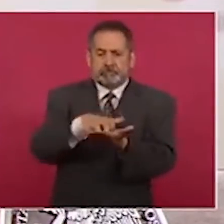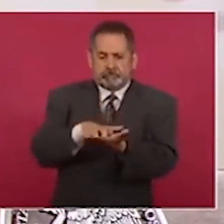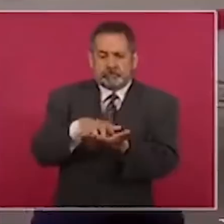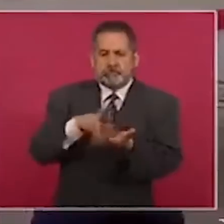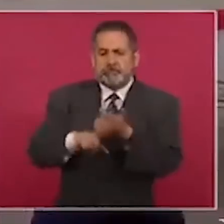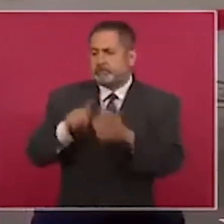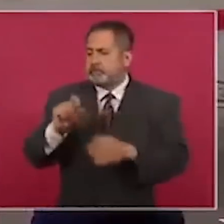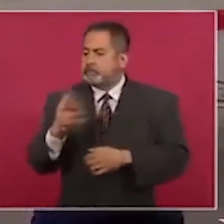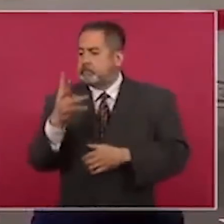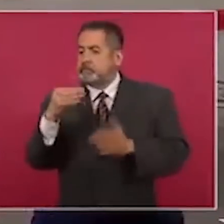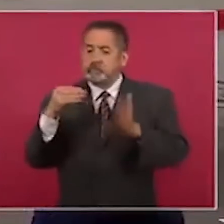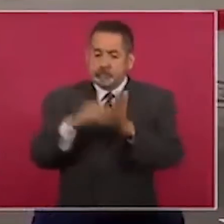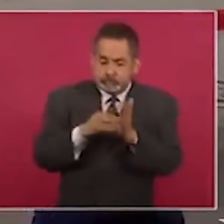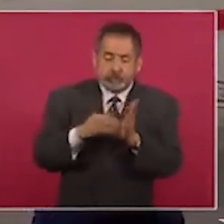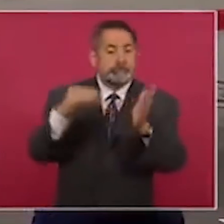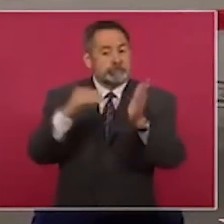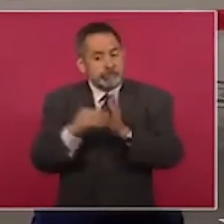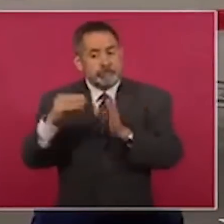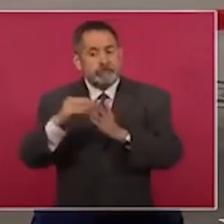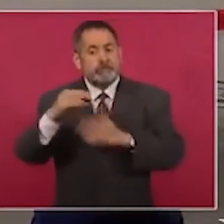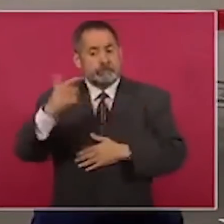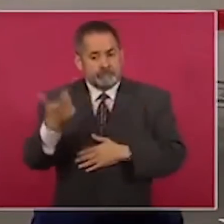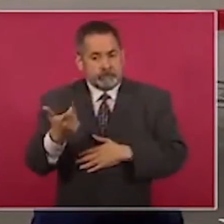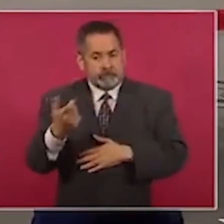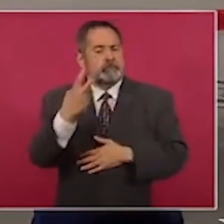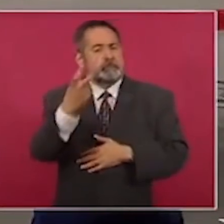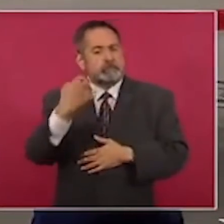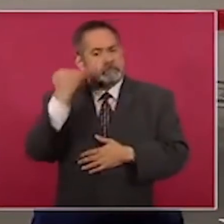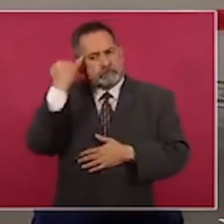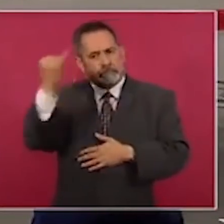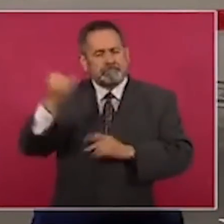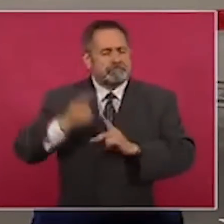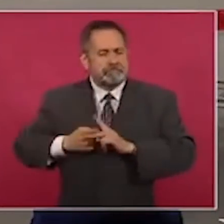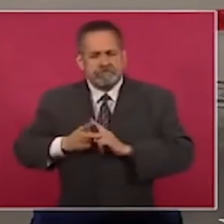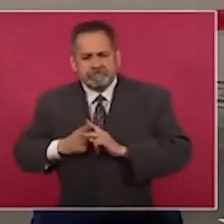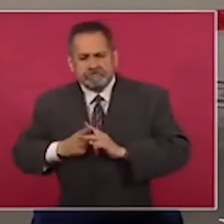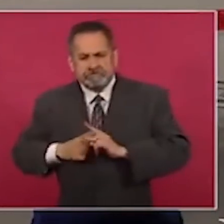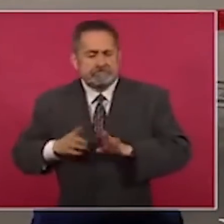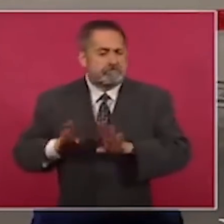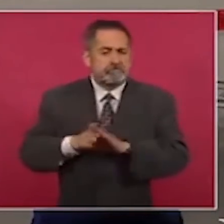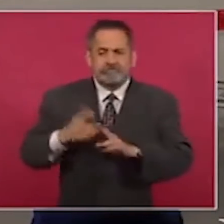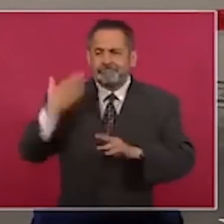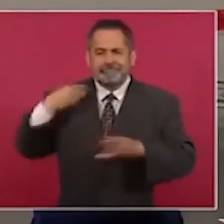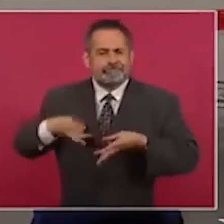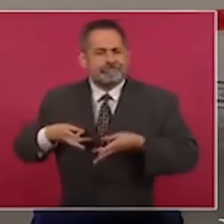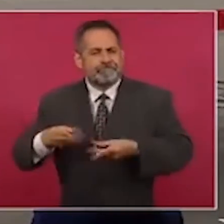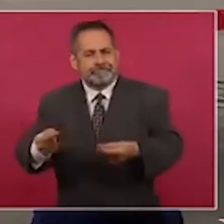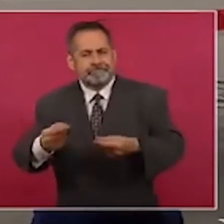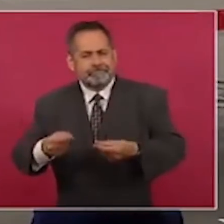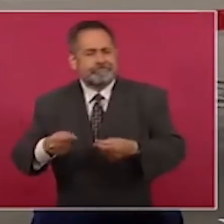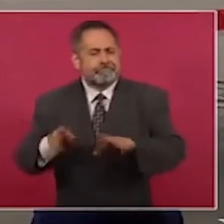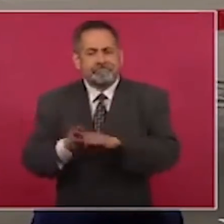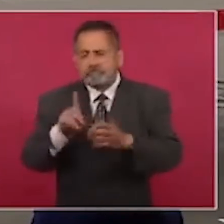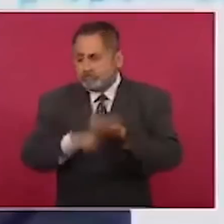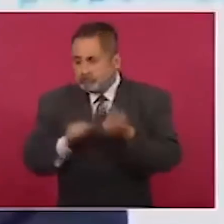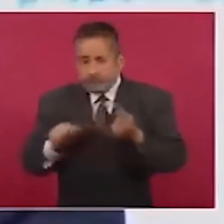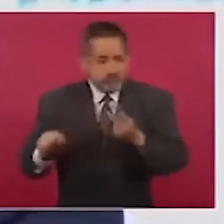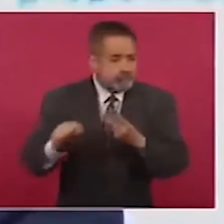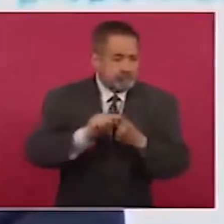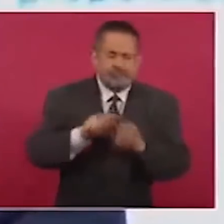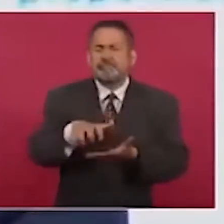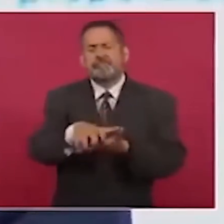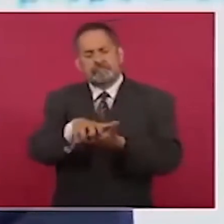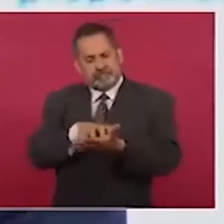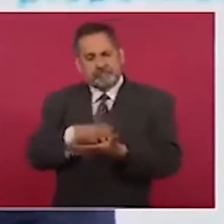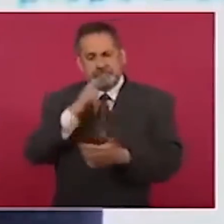24 mil millones de pesos. Esos son los cálculos que tenemos derivado del gasto que se hace en este momento en estas